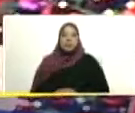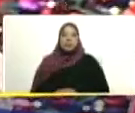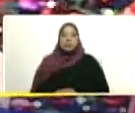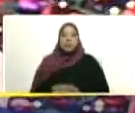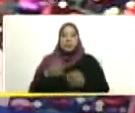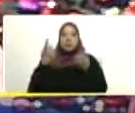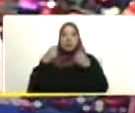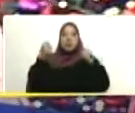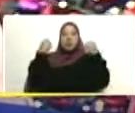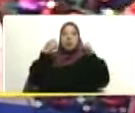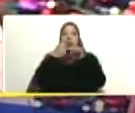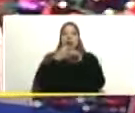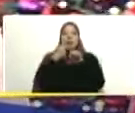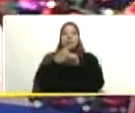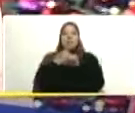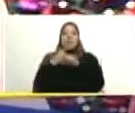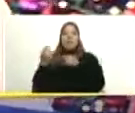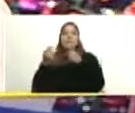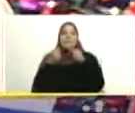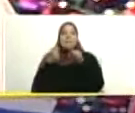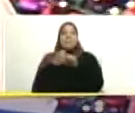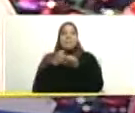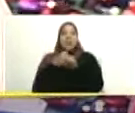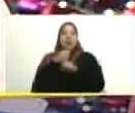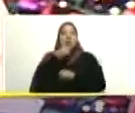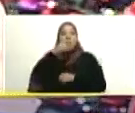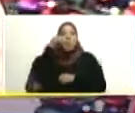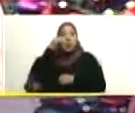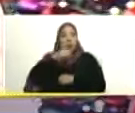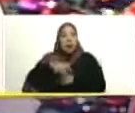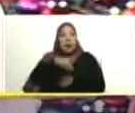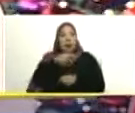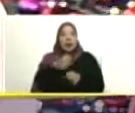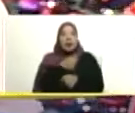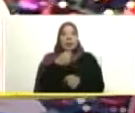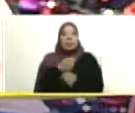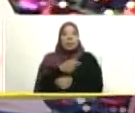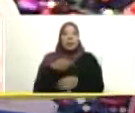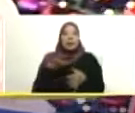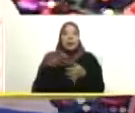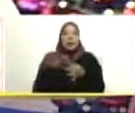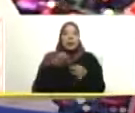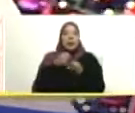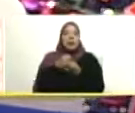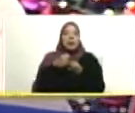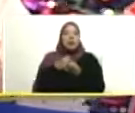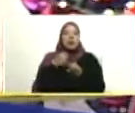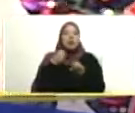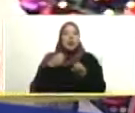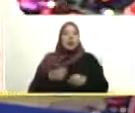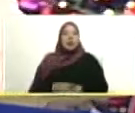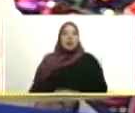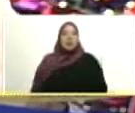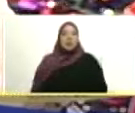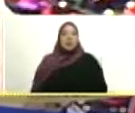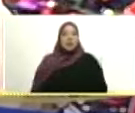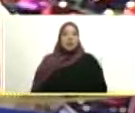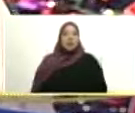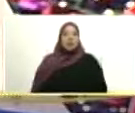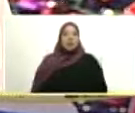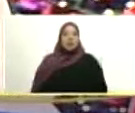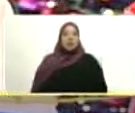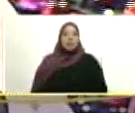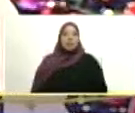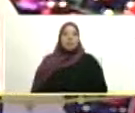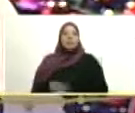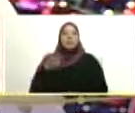empeño nacional, con la unión nacional, con el trabajo, con el esfuerzo, con la buena fe y con las bendiciones de Dios. Y